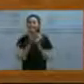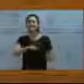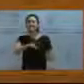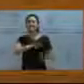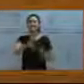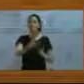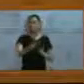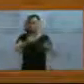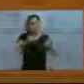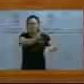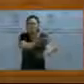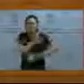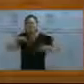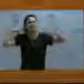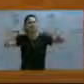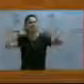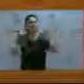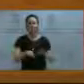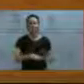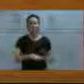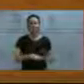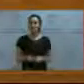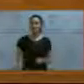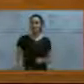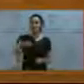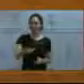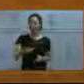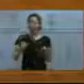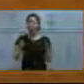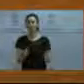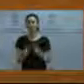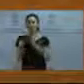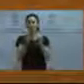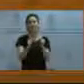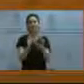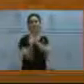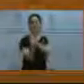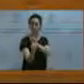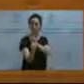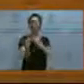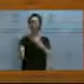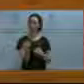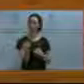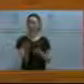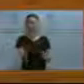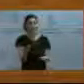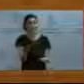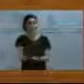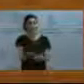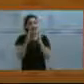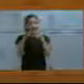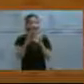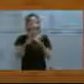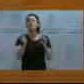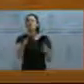sientan lo que quieran. Es imprescindible que este debate se entienda bien. Para ello, les propongo trasladarlo a la realidad de